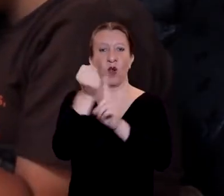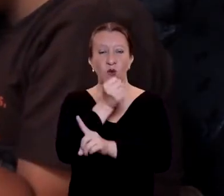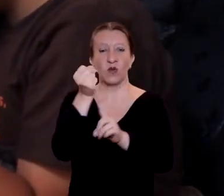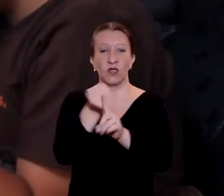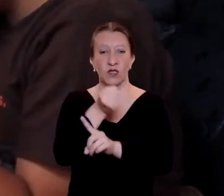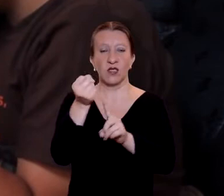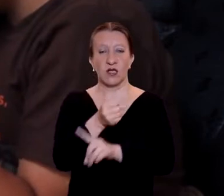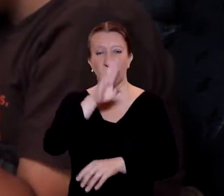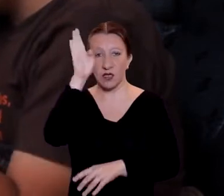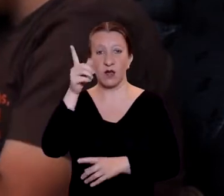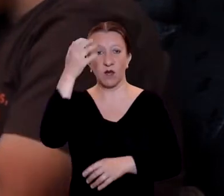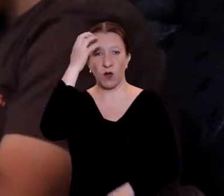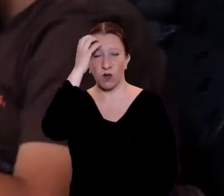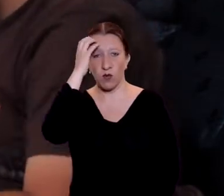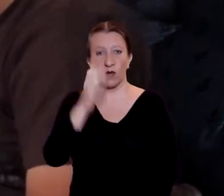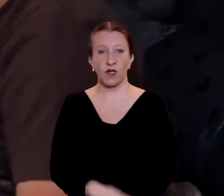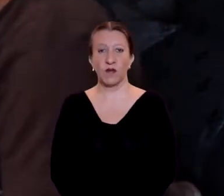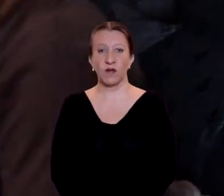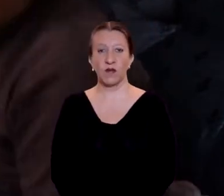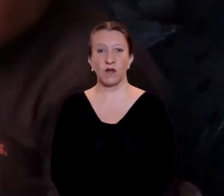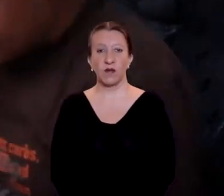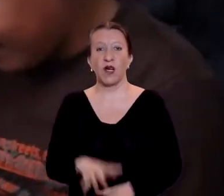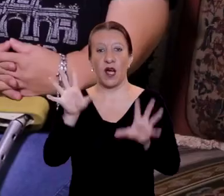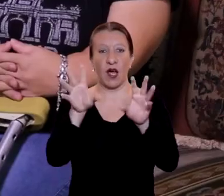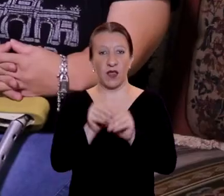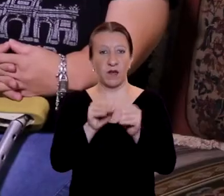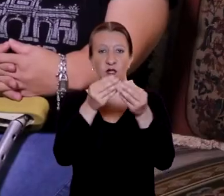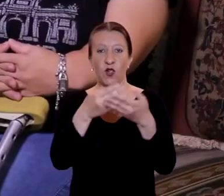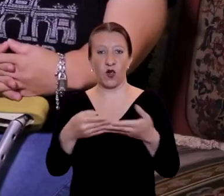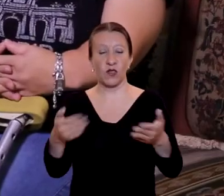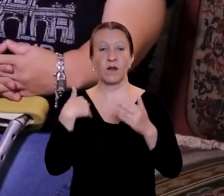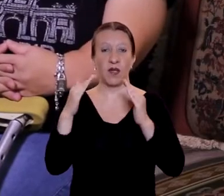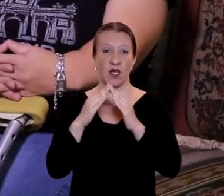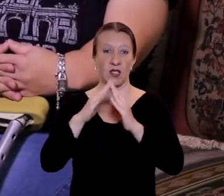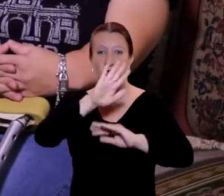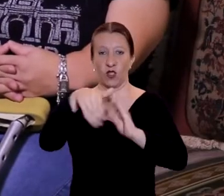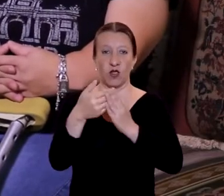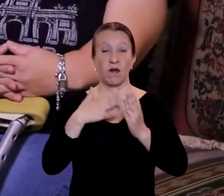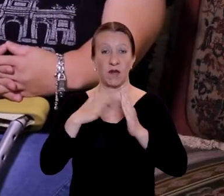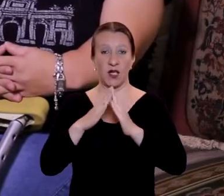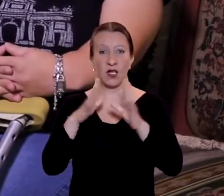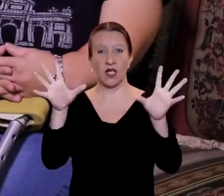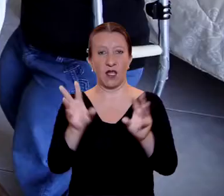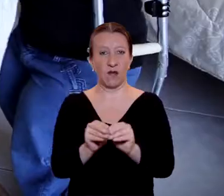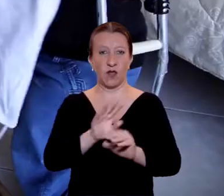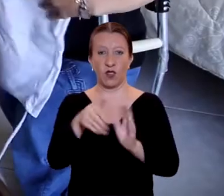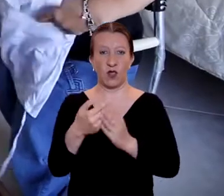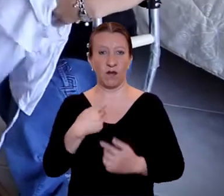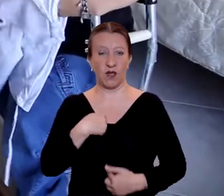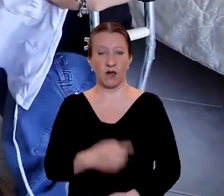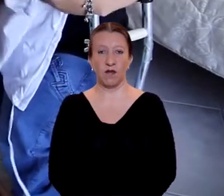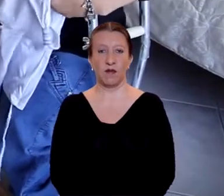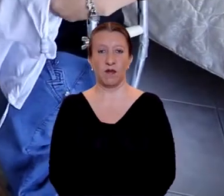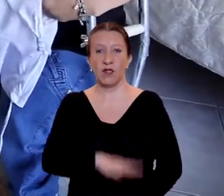luchar. Ellos siempre estuvieron preocupados en adaptar las cosas. Incluso mi casa, toda mi casa está adaptada a mí.